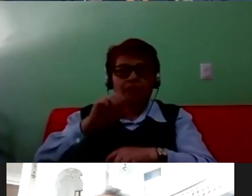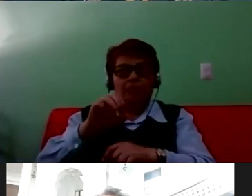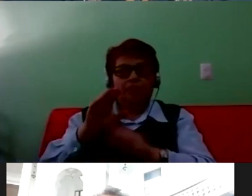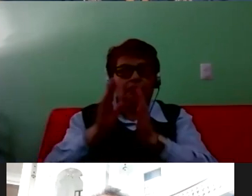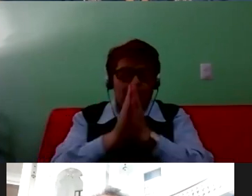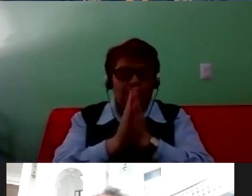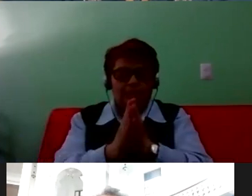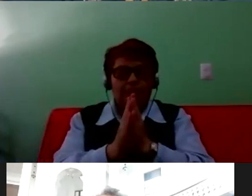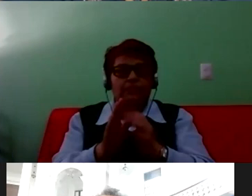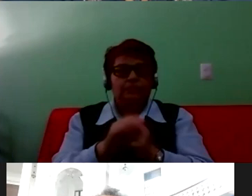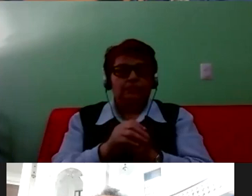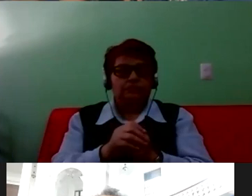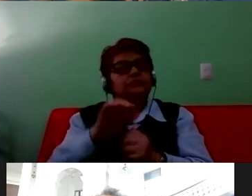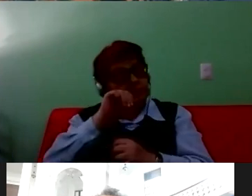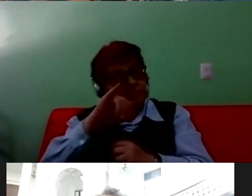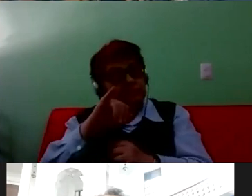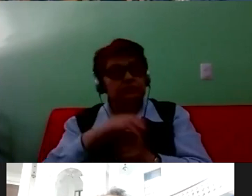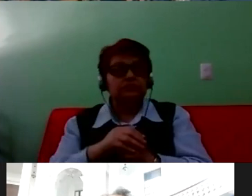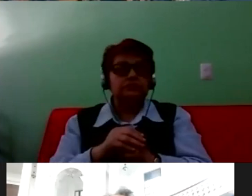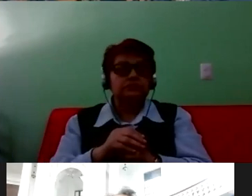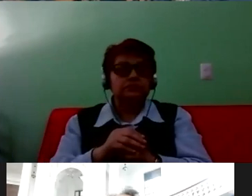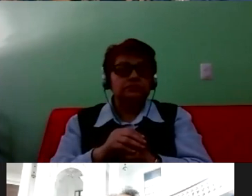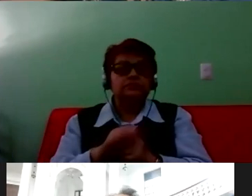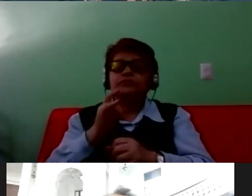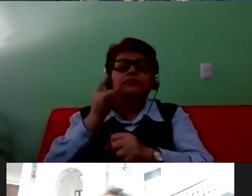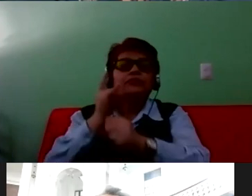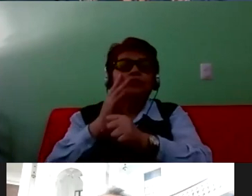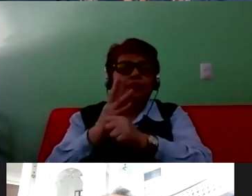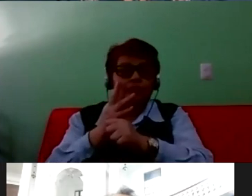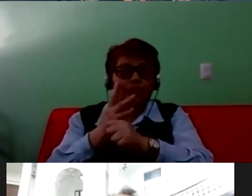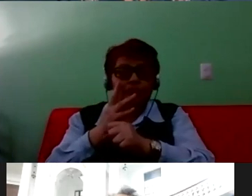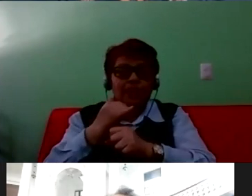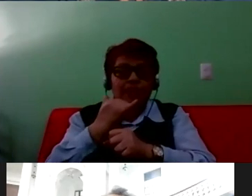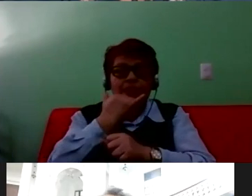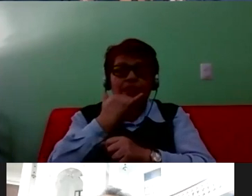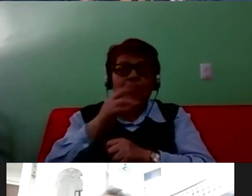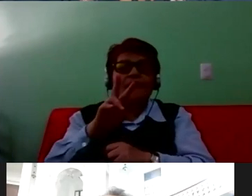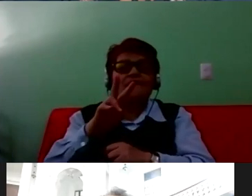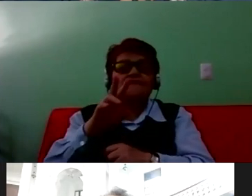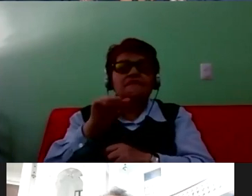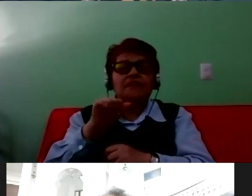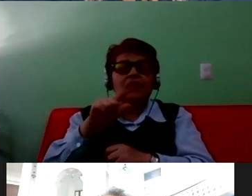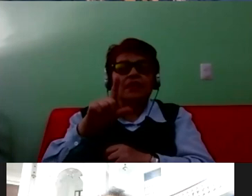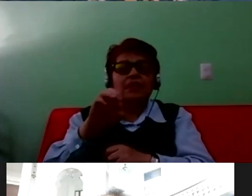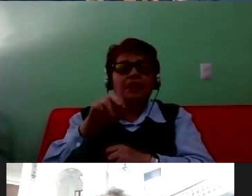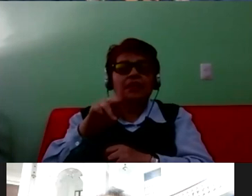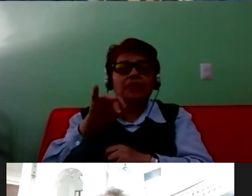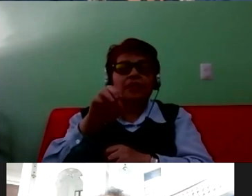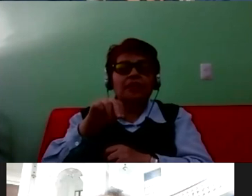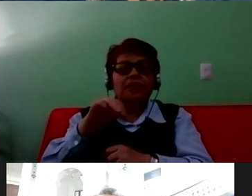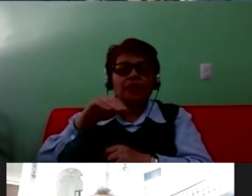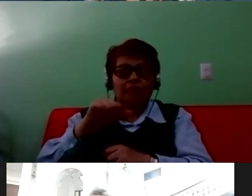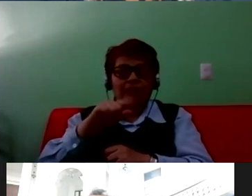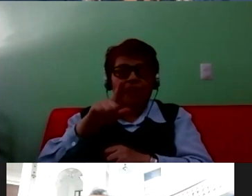Si no, ¿sí? Únicamente para agradecerle... ¿Es el diputado Valentín Maldonado? Gracias, diputado